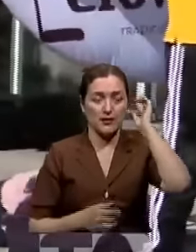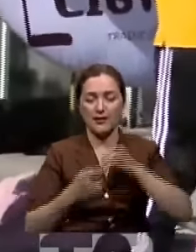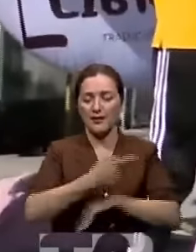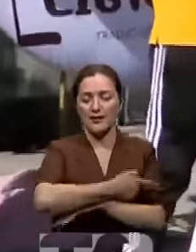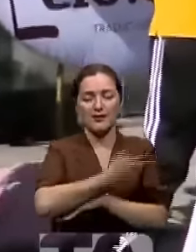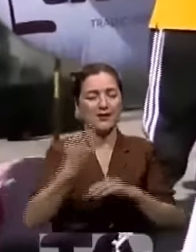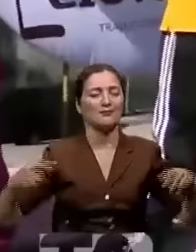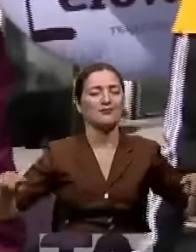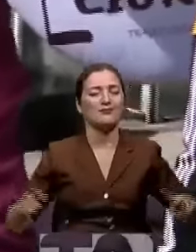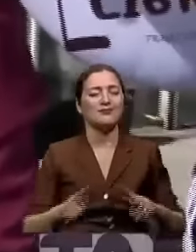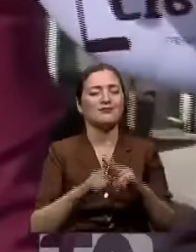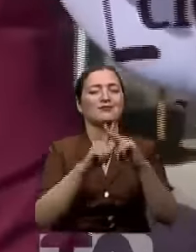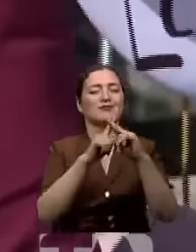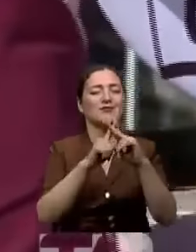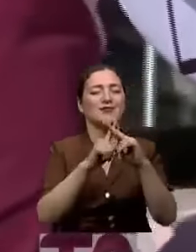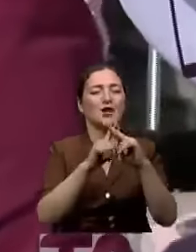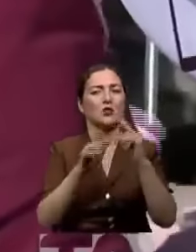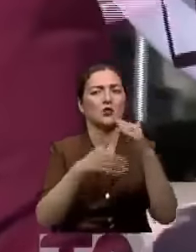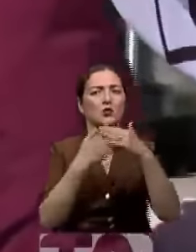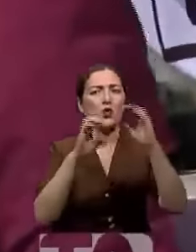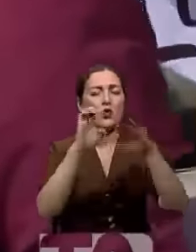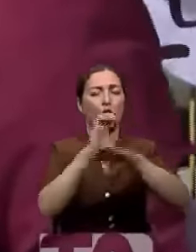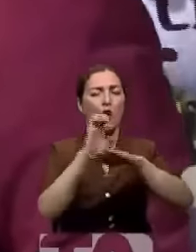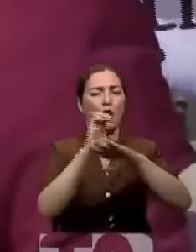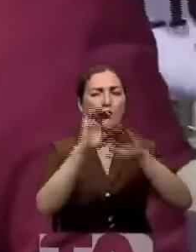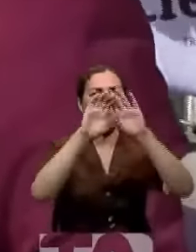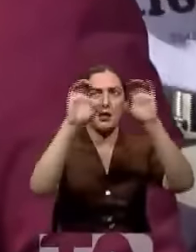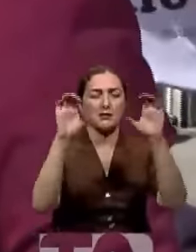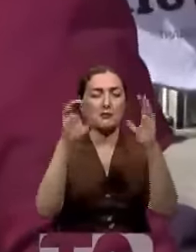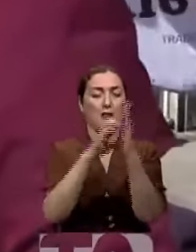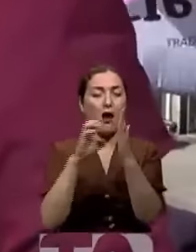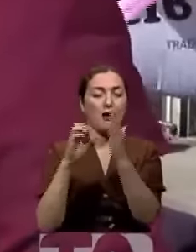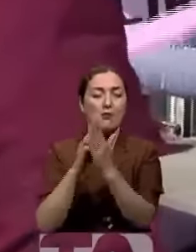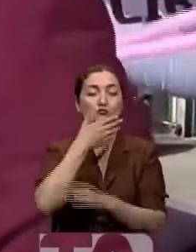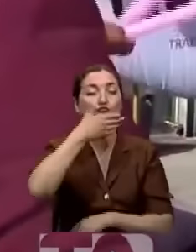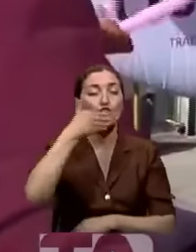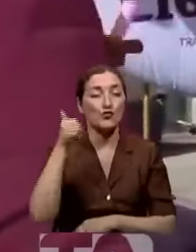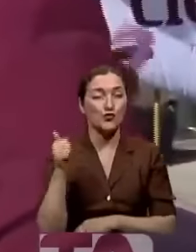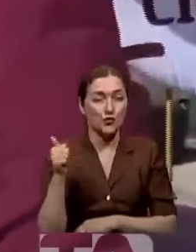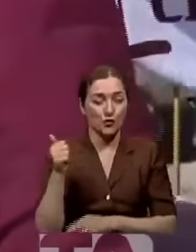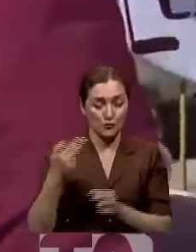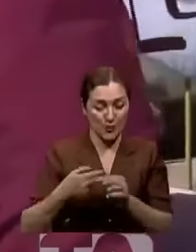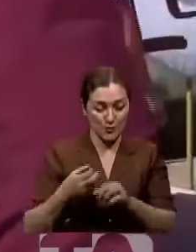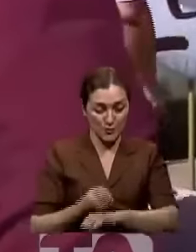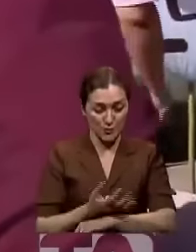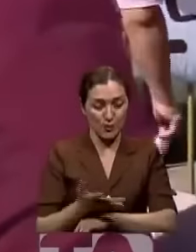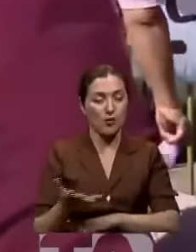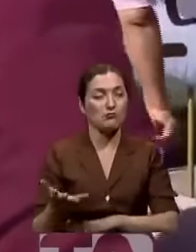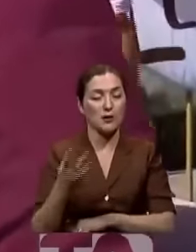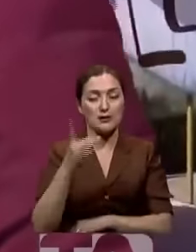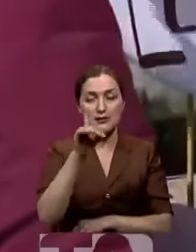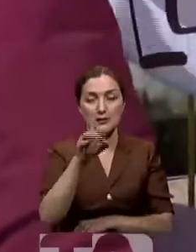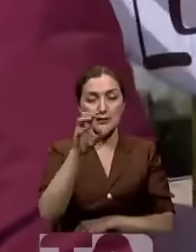verdad, estar con las mejores marcas que tiene el Ecuador. Hicimos las mejores recomendaciones, todo al 100%, hicimos un